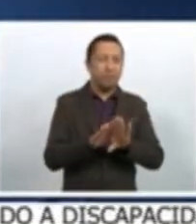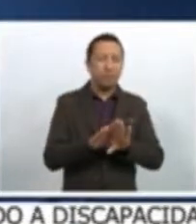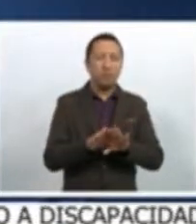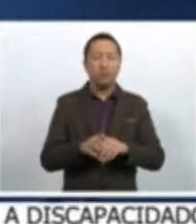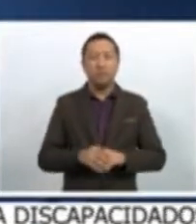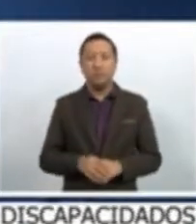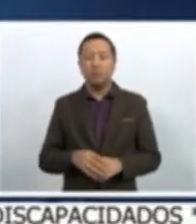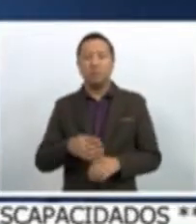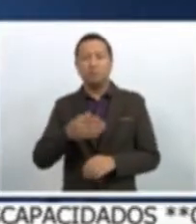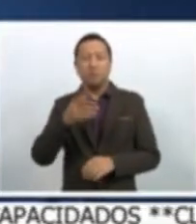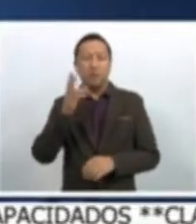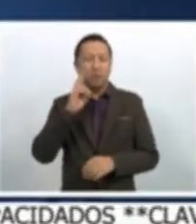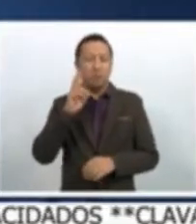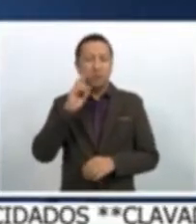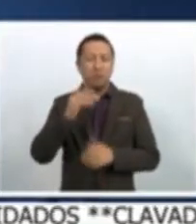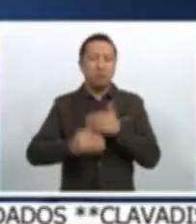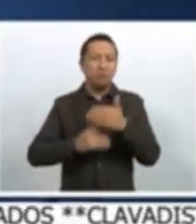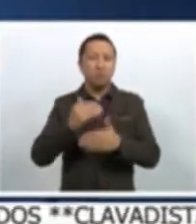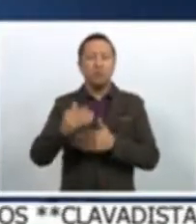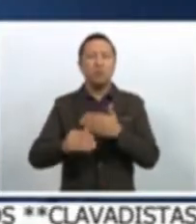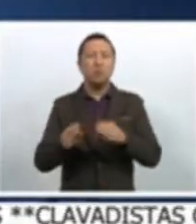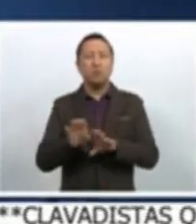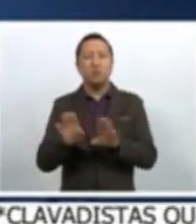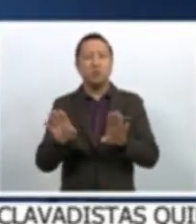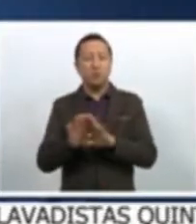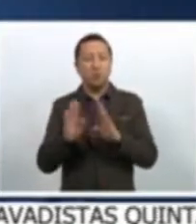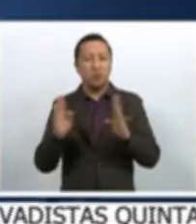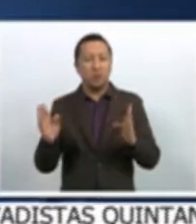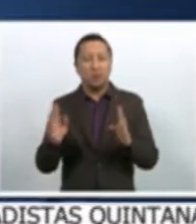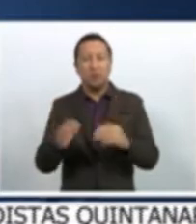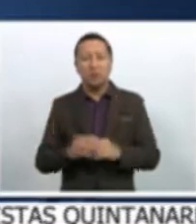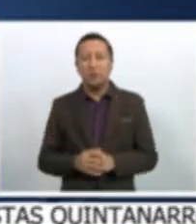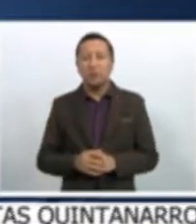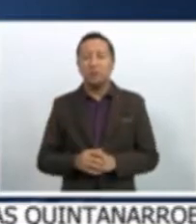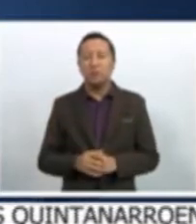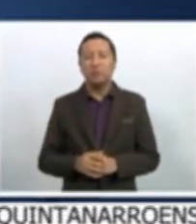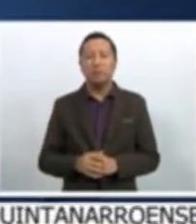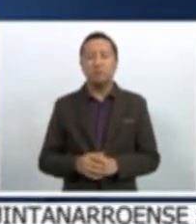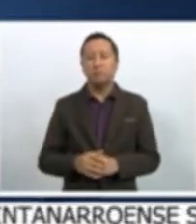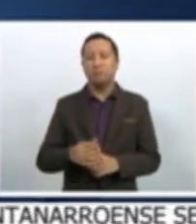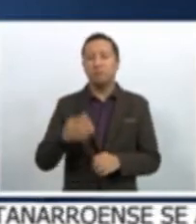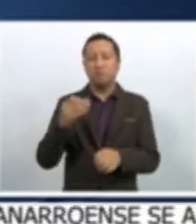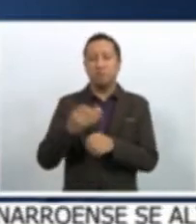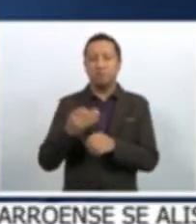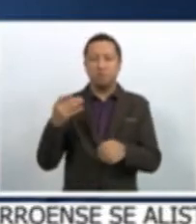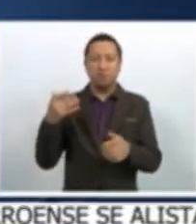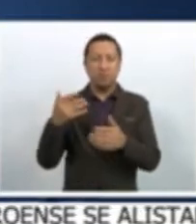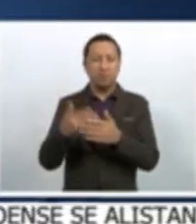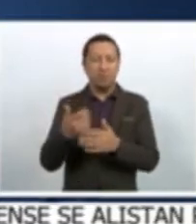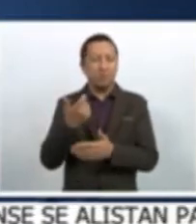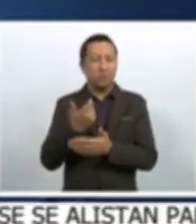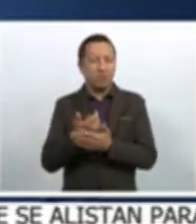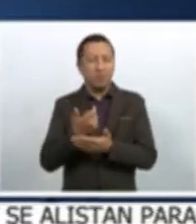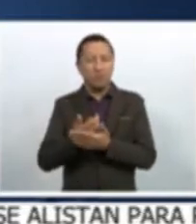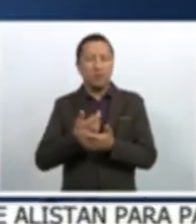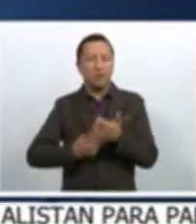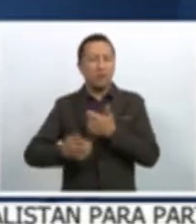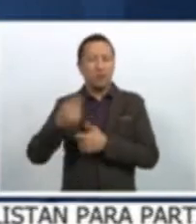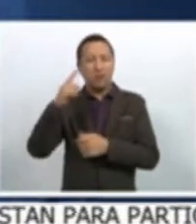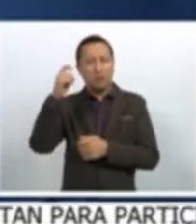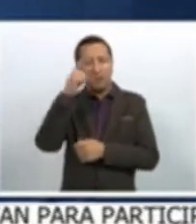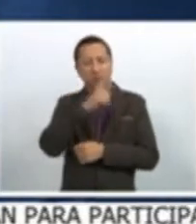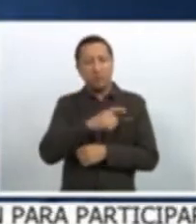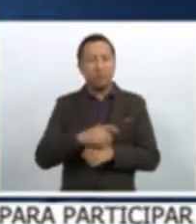¿no? Una situación que pues viene y está lesionando la cuestión económica. Entonces se ve